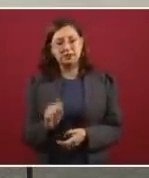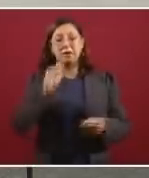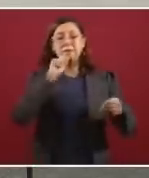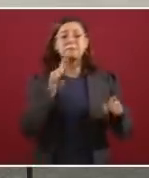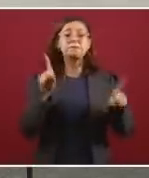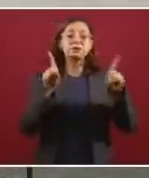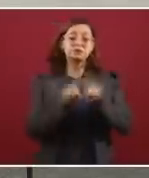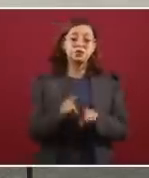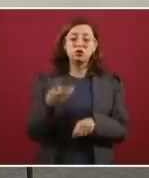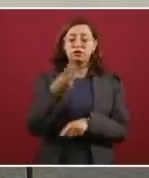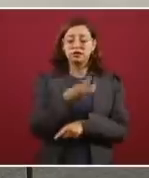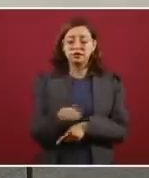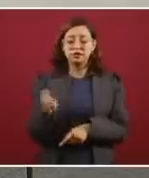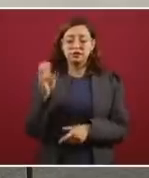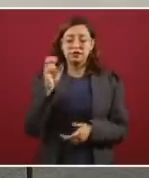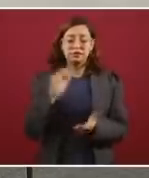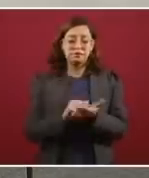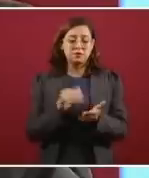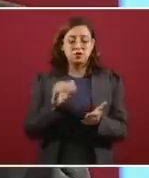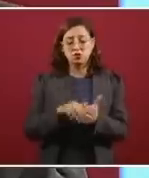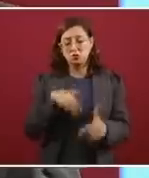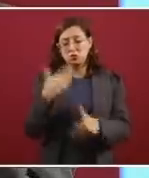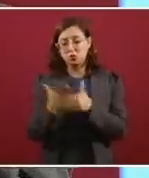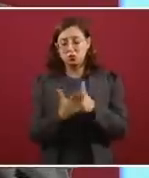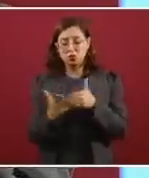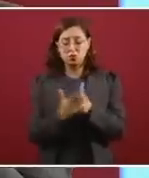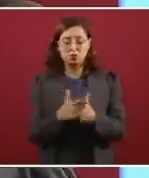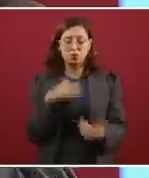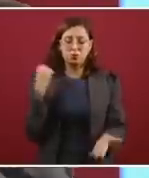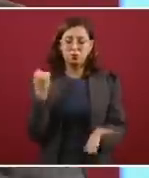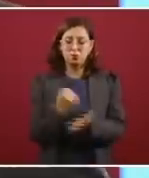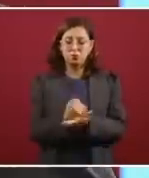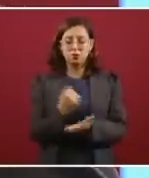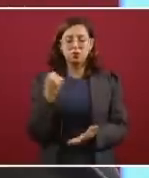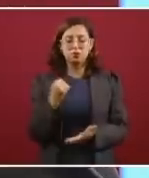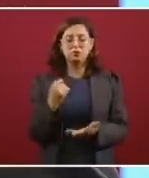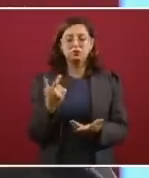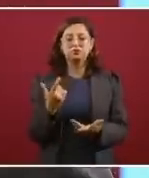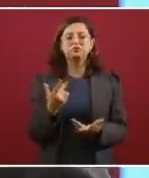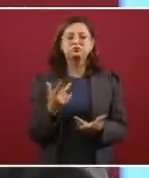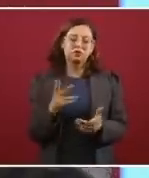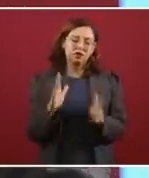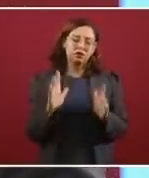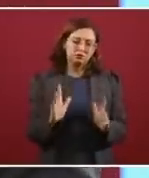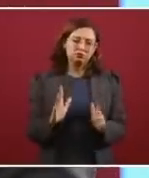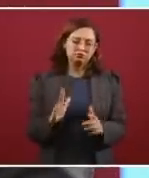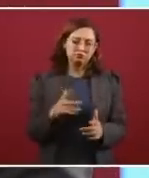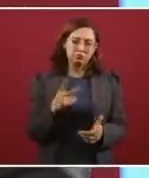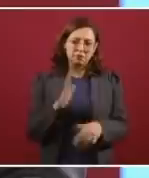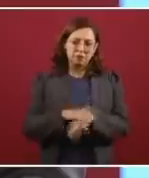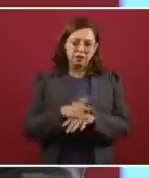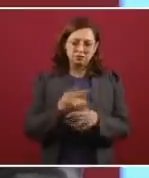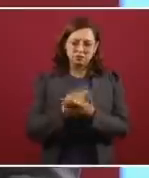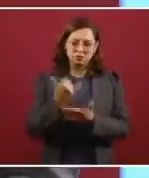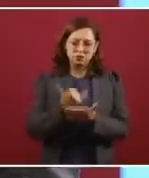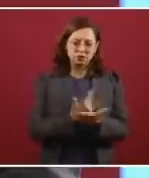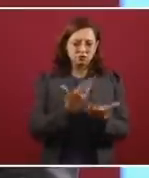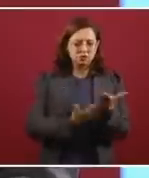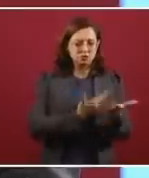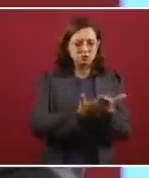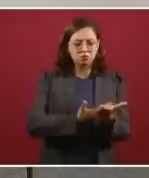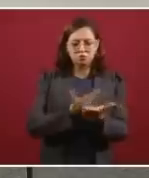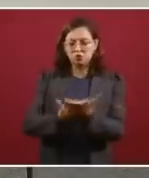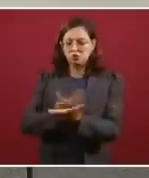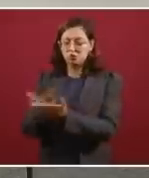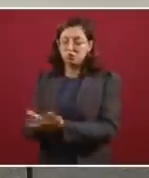330 millones que están por aprobar, ahora que vaya la misión mexicana, nos van a decir cuáles son los proyectos. Pero sí les presentamos, si quieren, hoy mismo